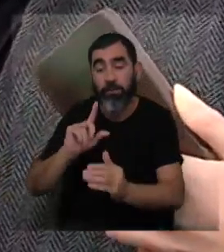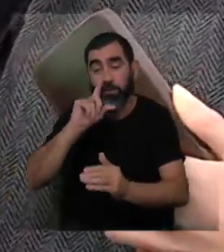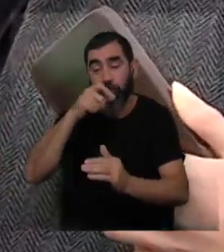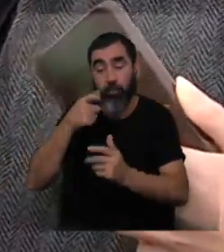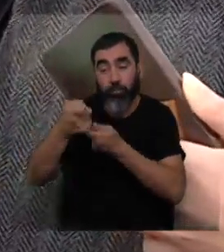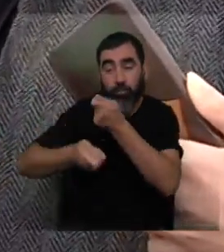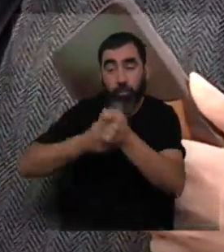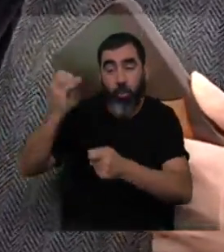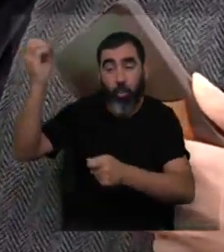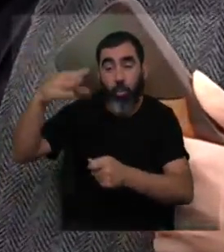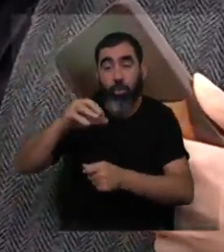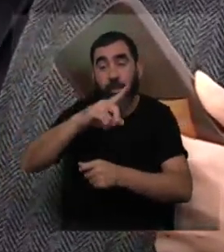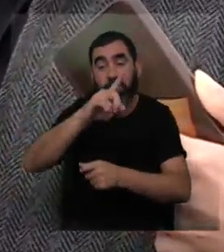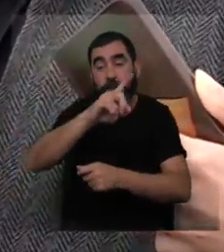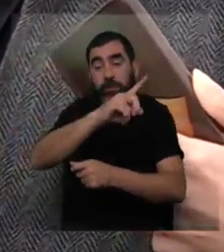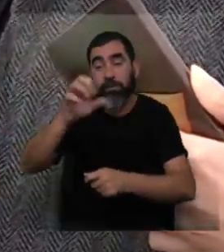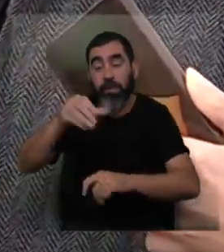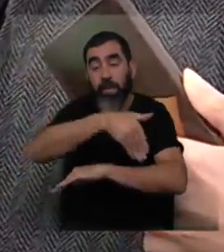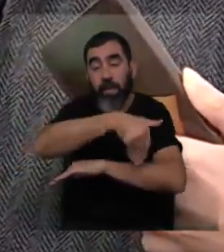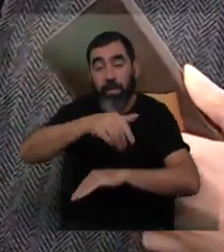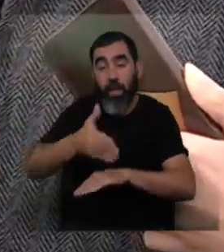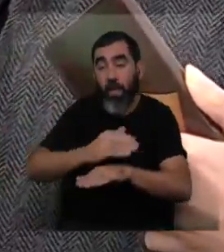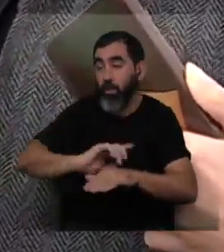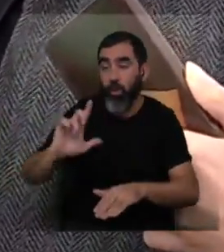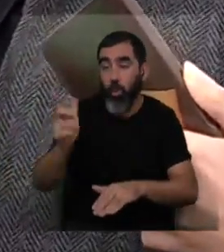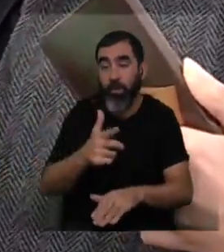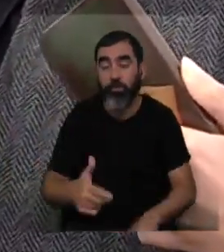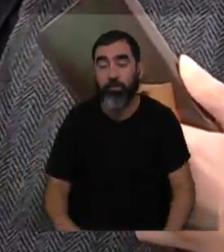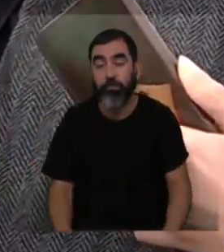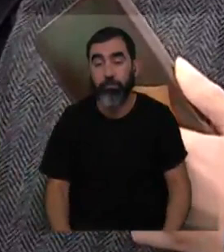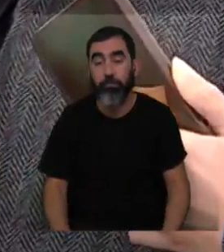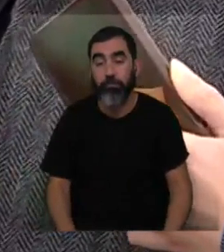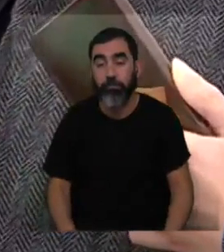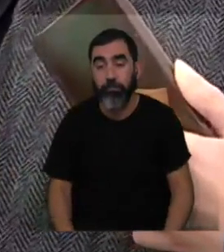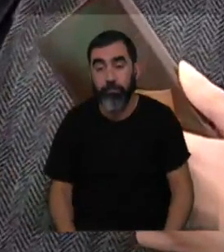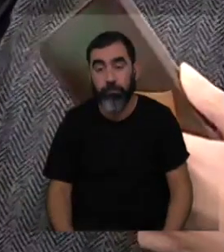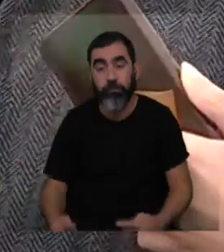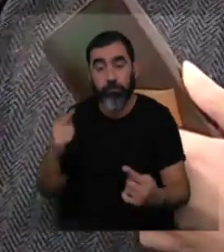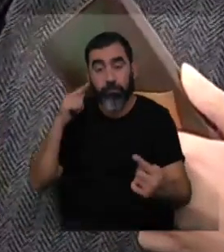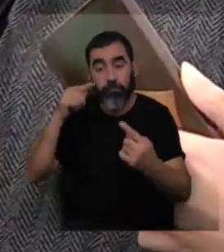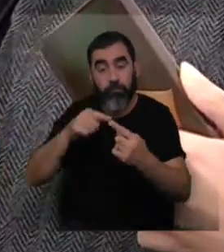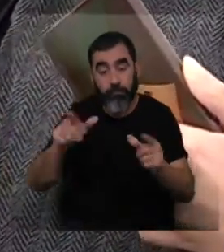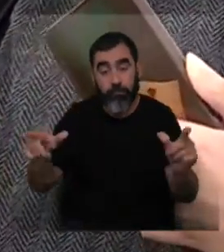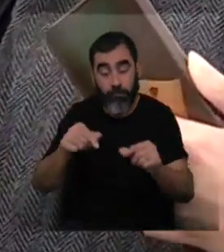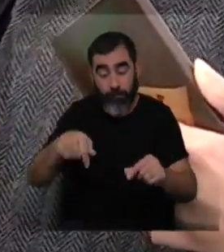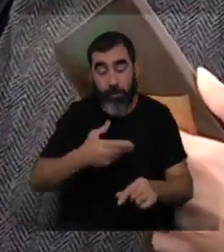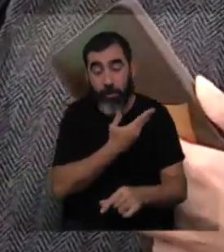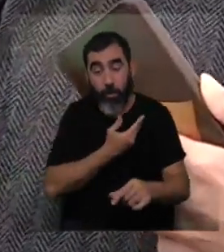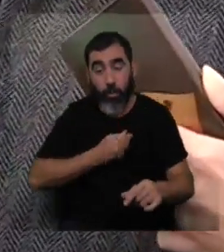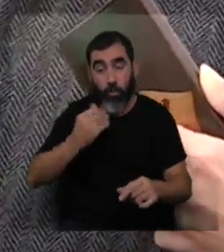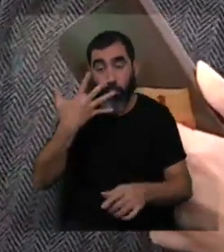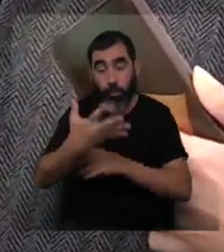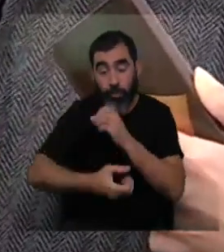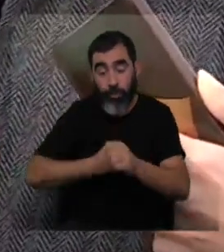colocamos luces en más de 100 calles donde antes no había. Estamos apuntando a que al final de este periodo